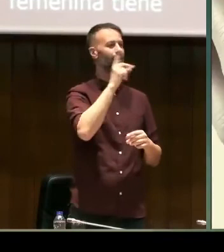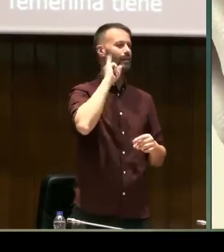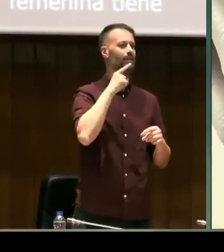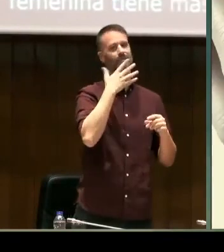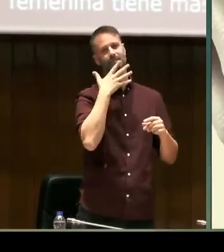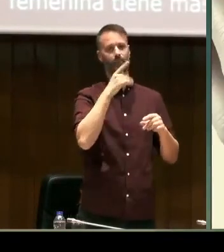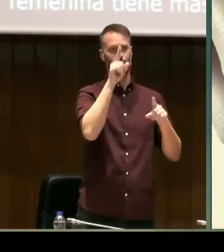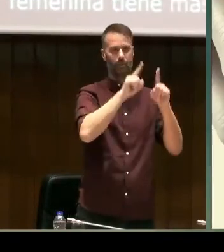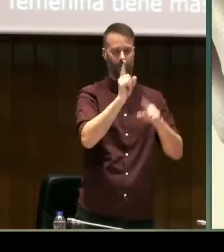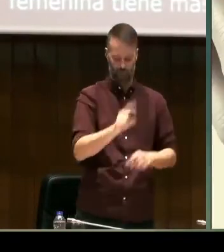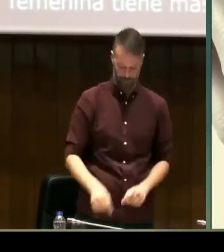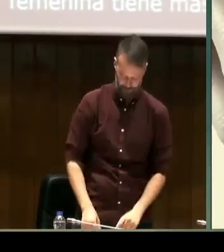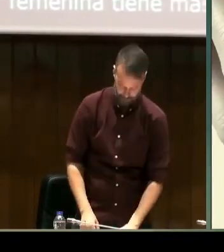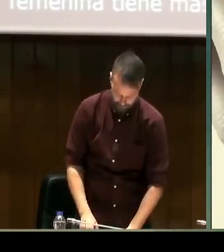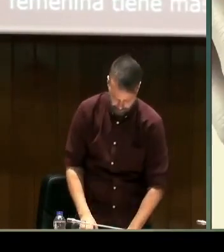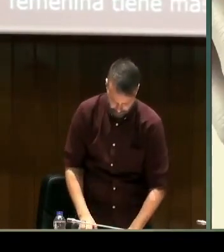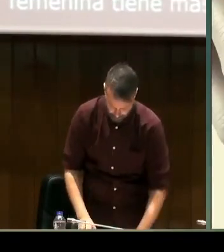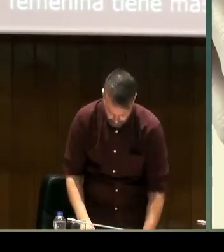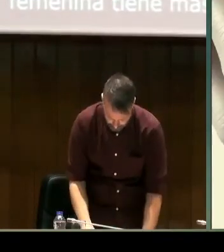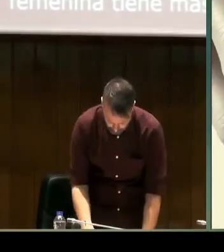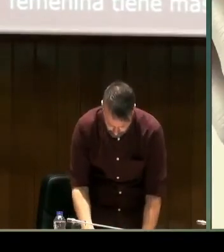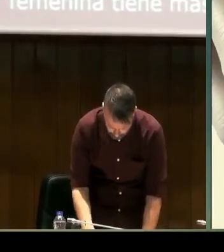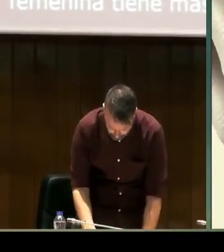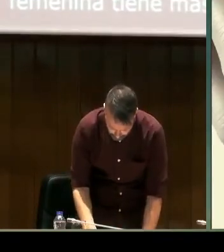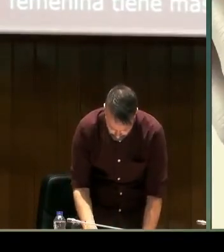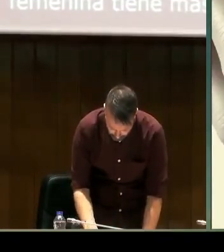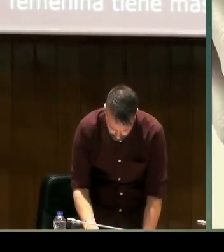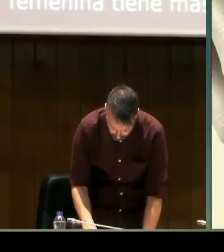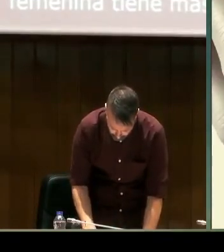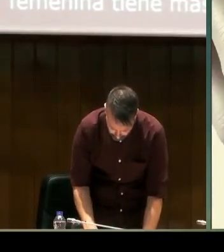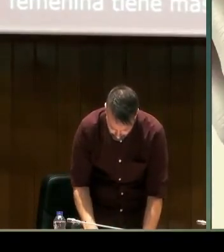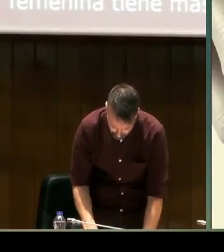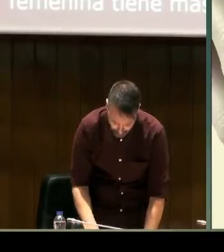de vista, en clave positiva.